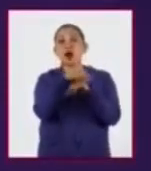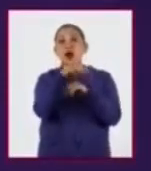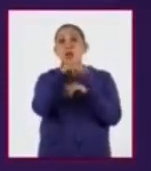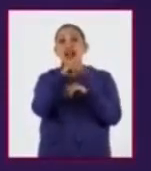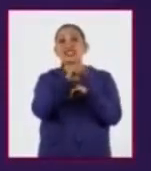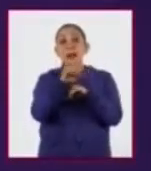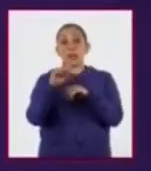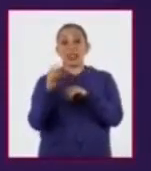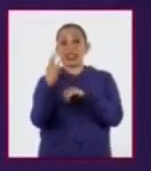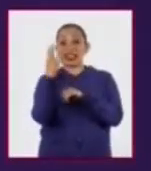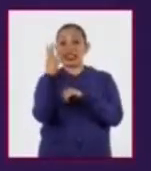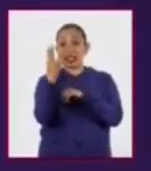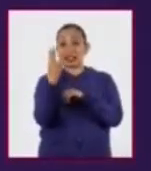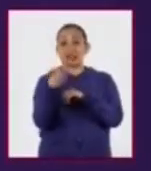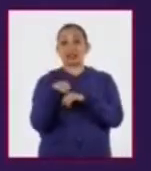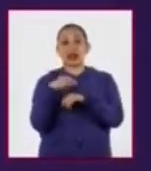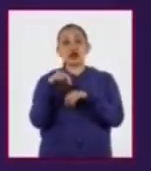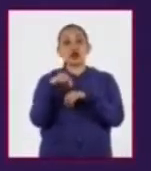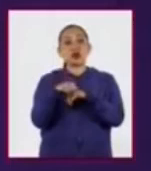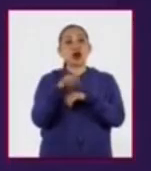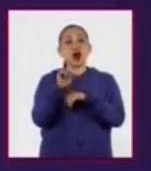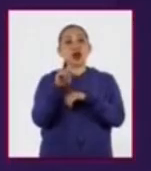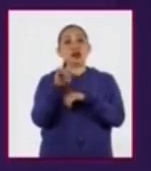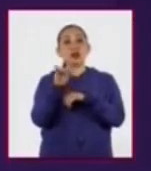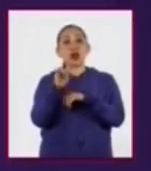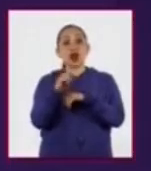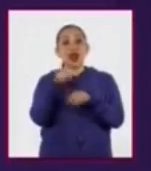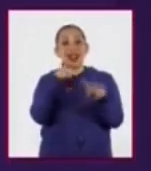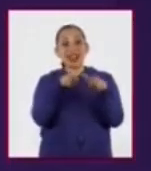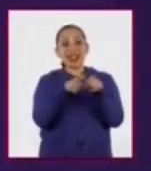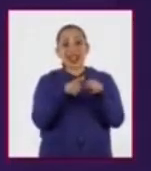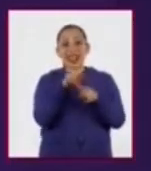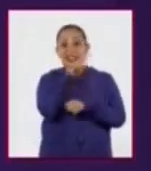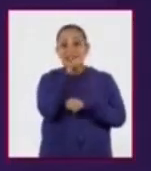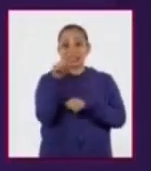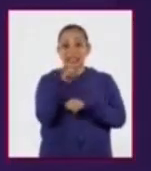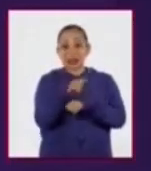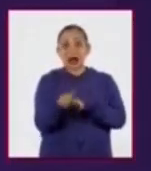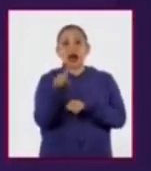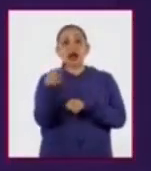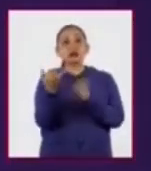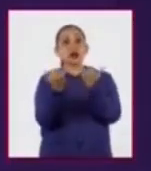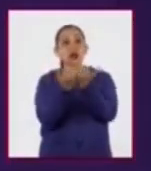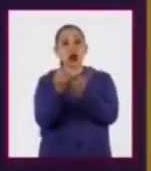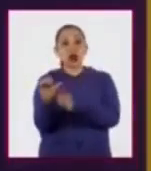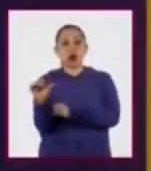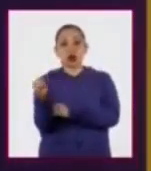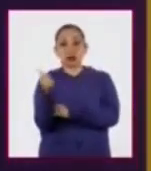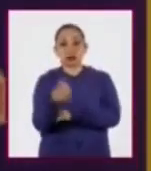es 23 y el número atómico representado con la letra Z es igual a